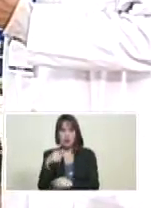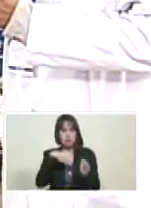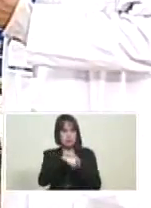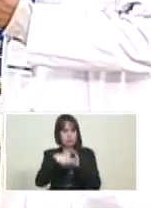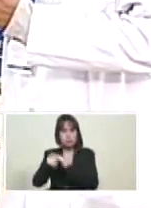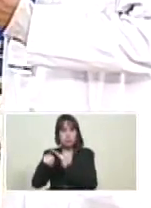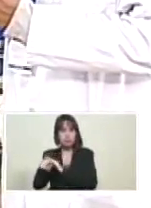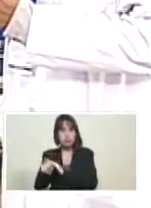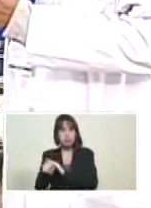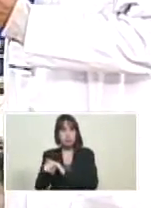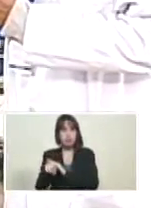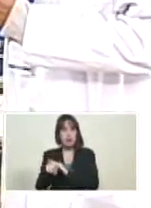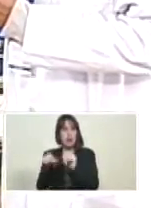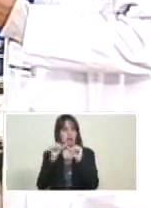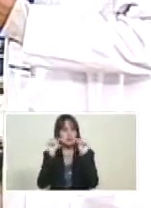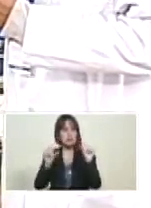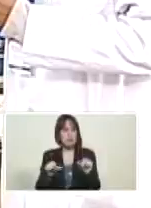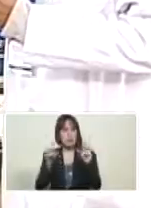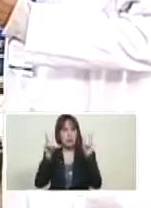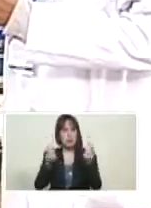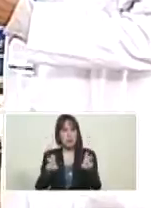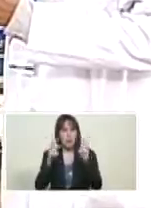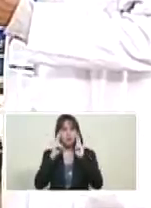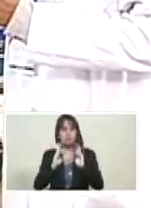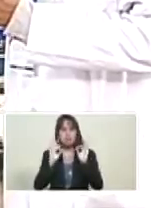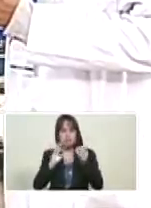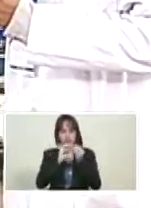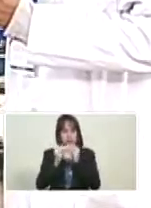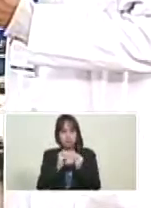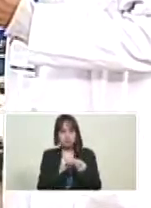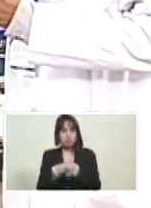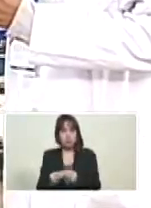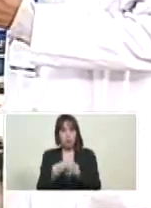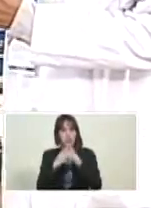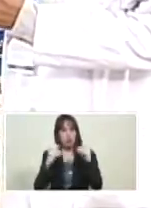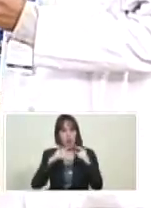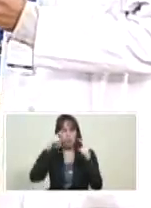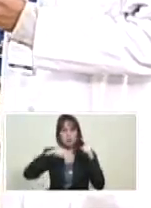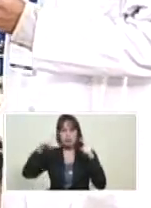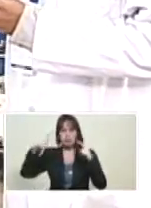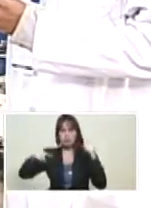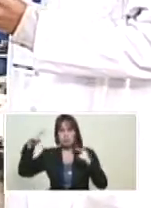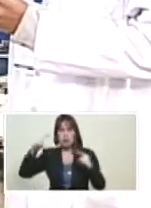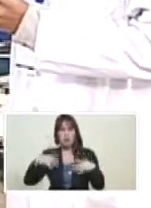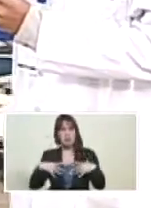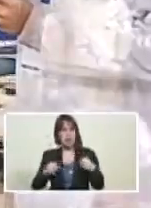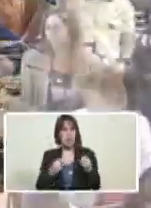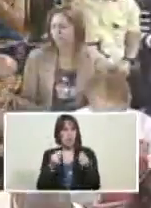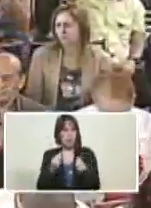la sistematización y mantenimiento de los indicadores de salud.